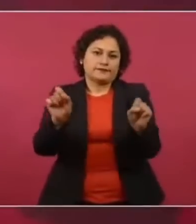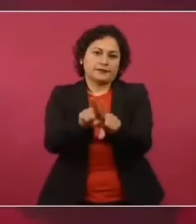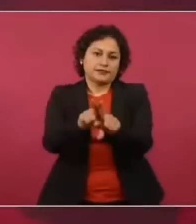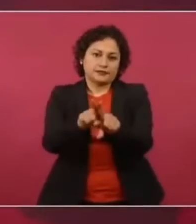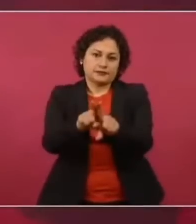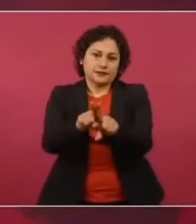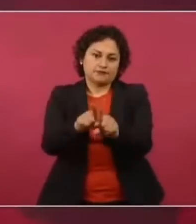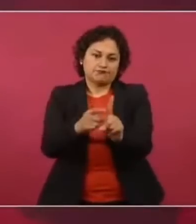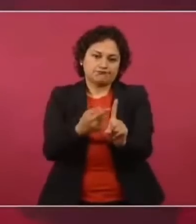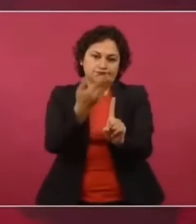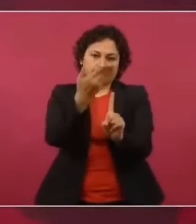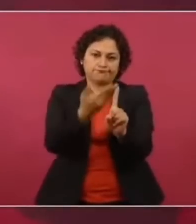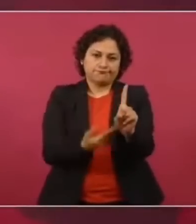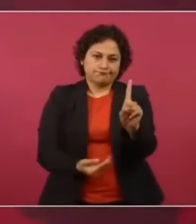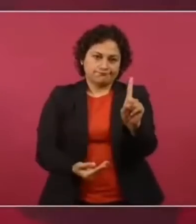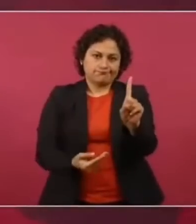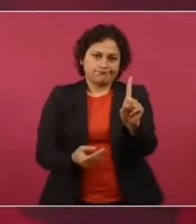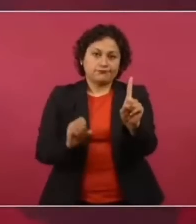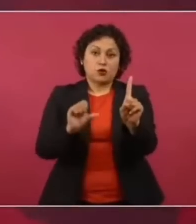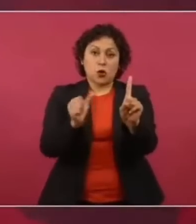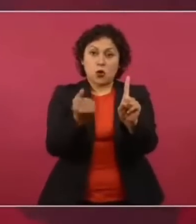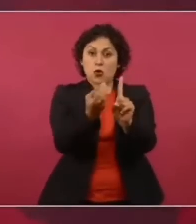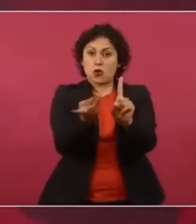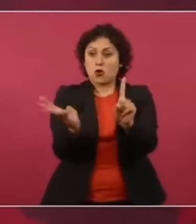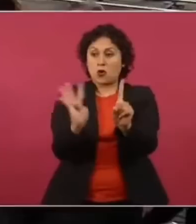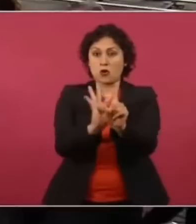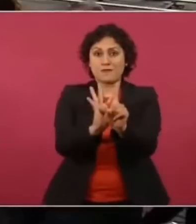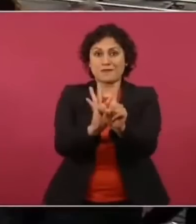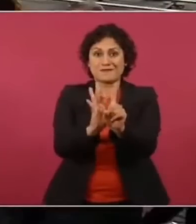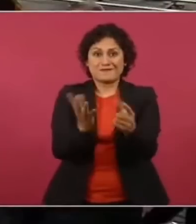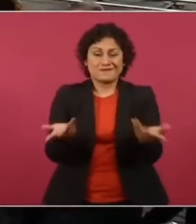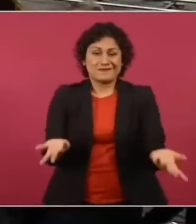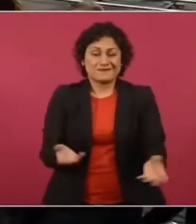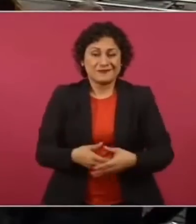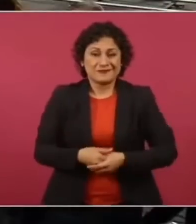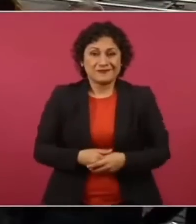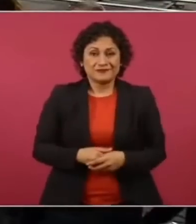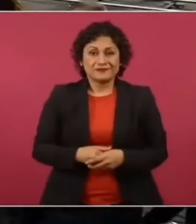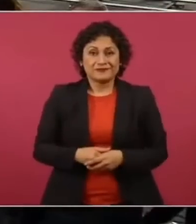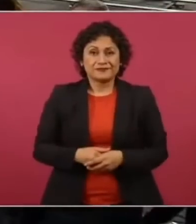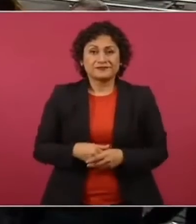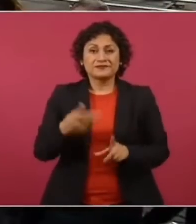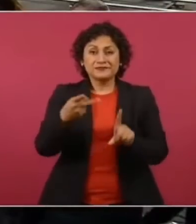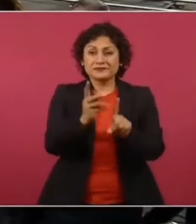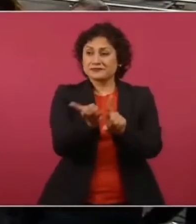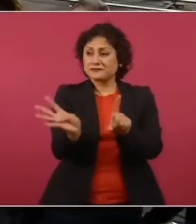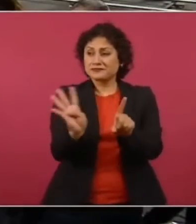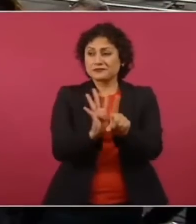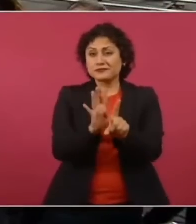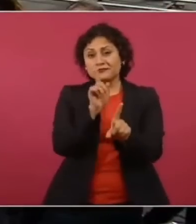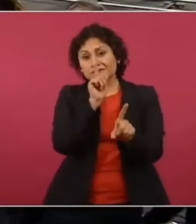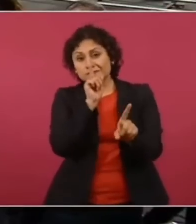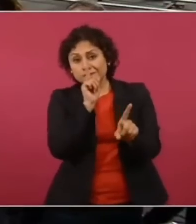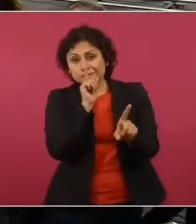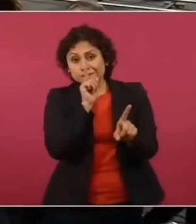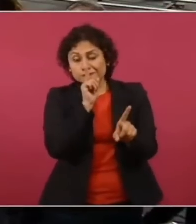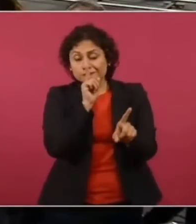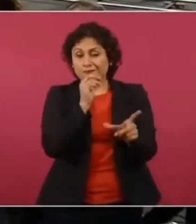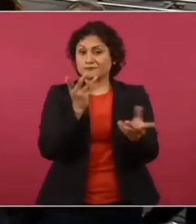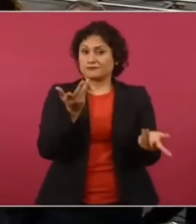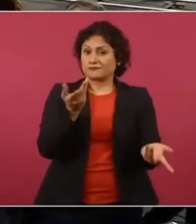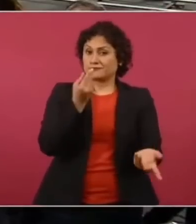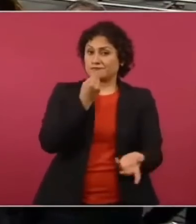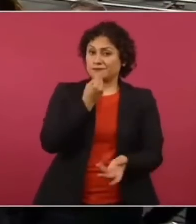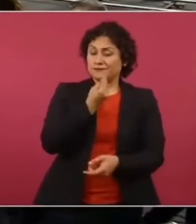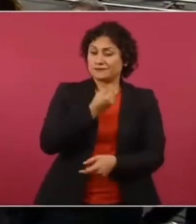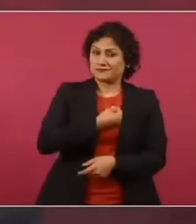Y hay otros miembros, pero todos se callan. Y también, ¿por qué el